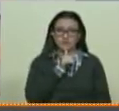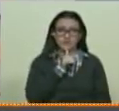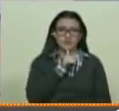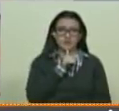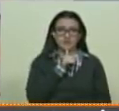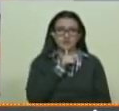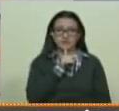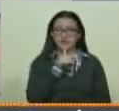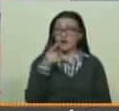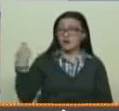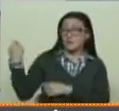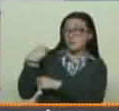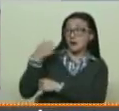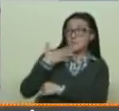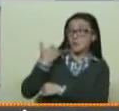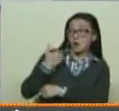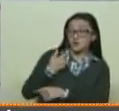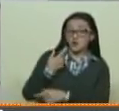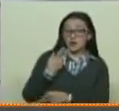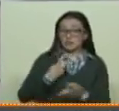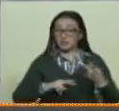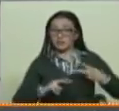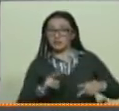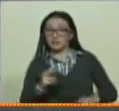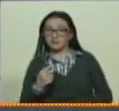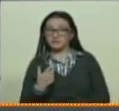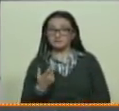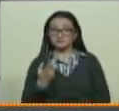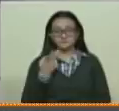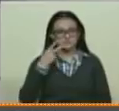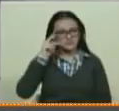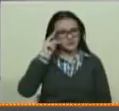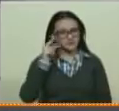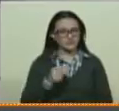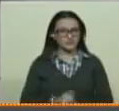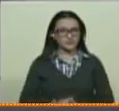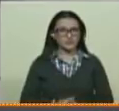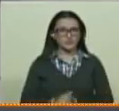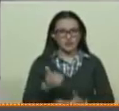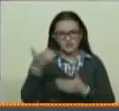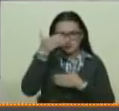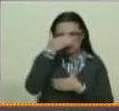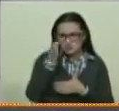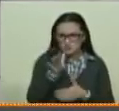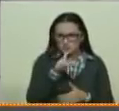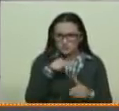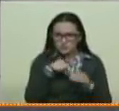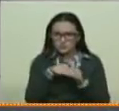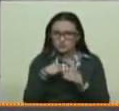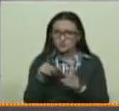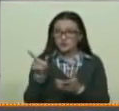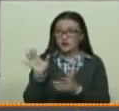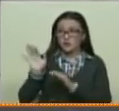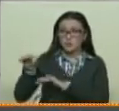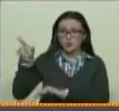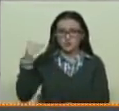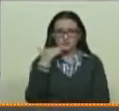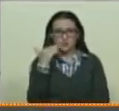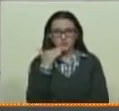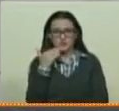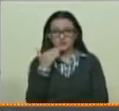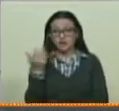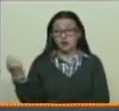por 30 monedas, que fungieron como espías de intereses norteamericanos a cambio de unos